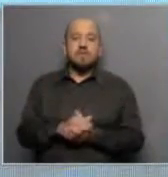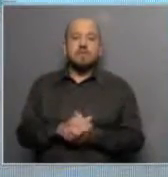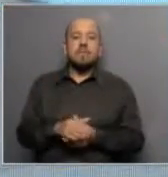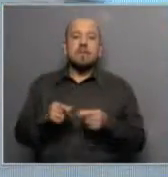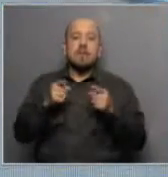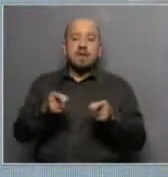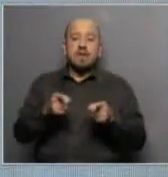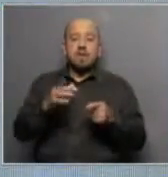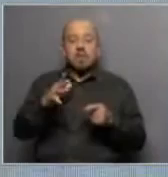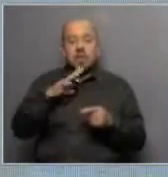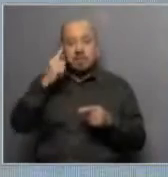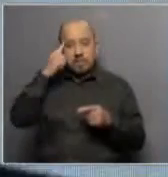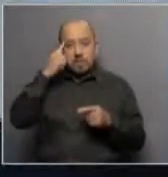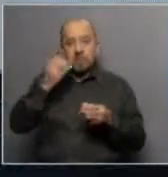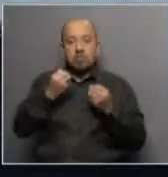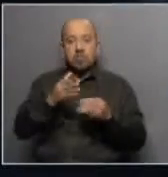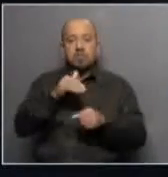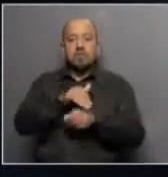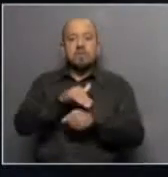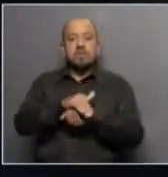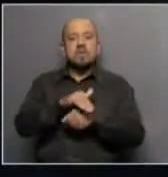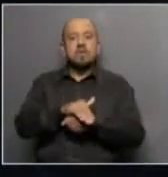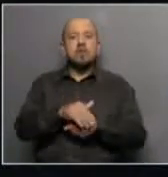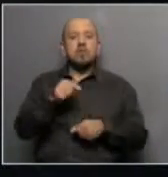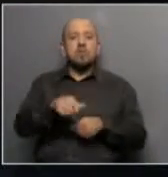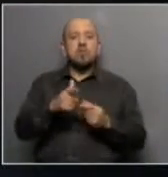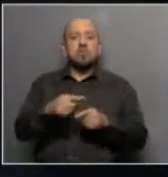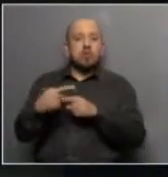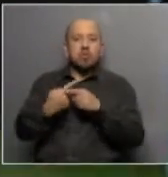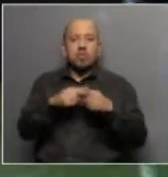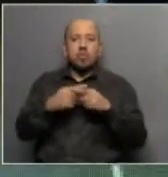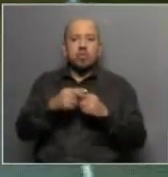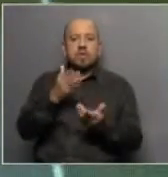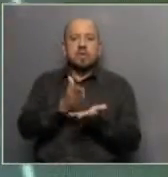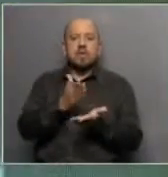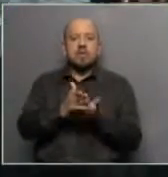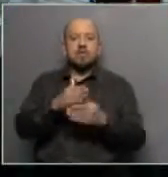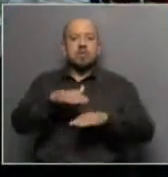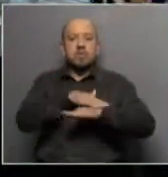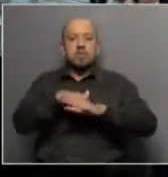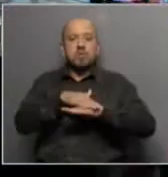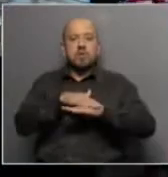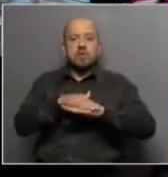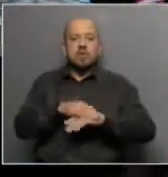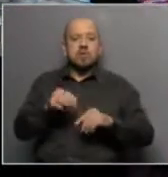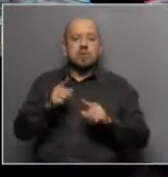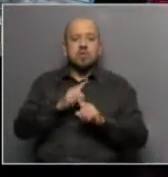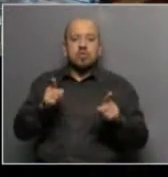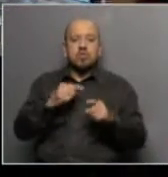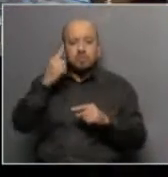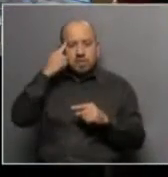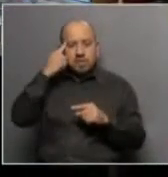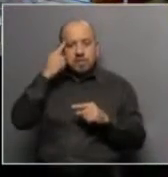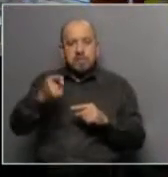Estas son las reflexiones. Por eso lo felicito por este programa, por discutir del derecho al suelo, que nadie se pone a pensar.